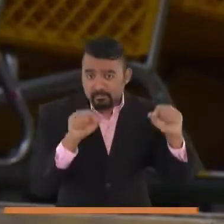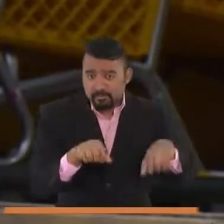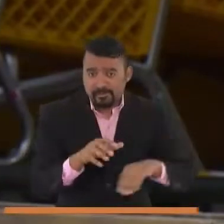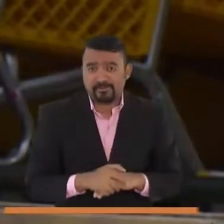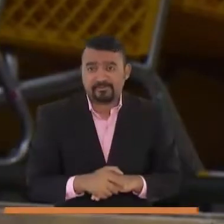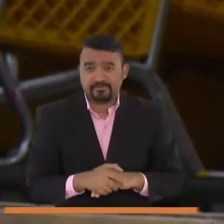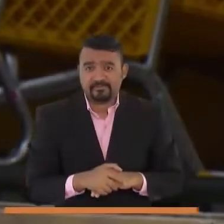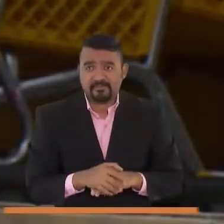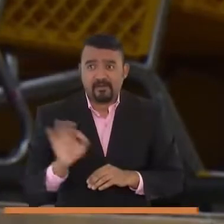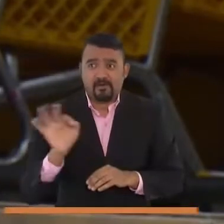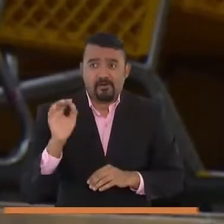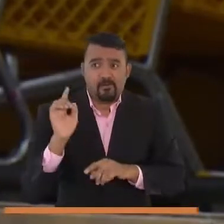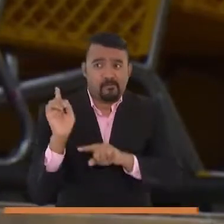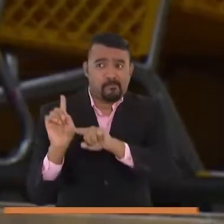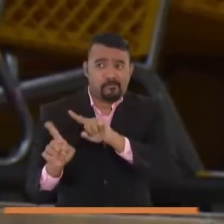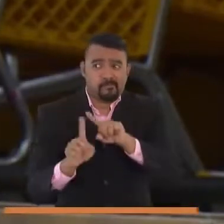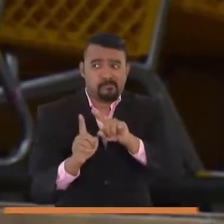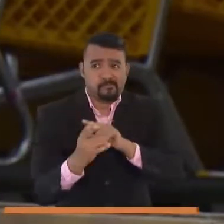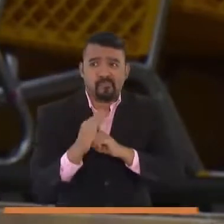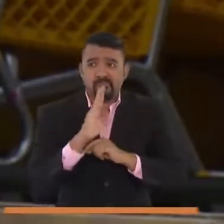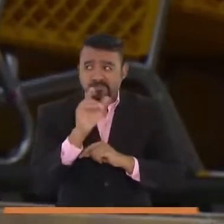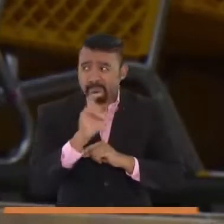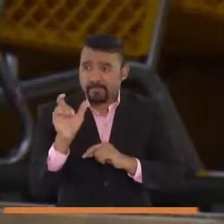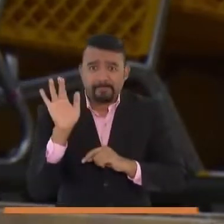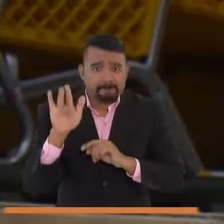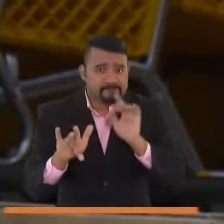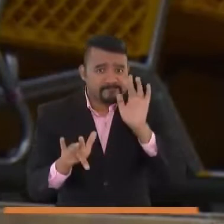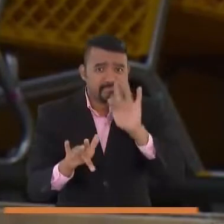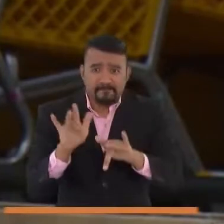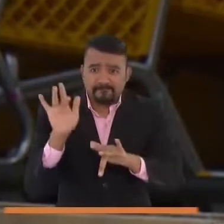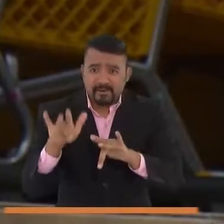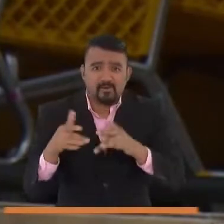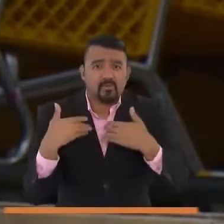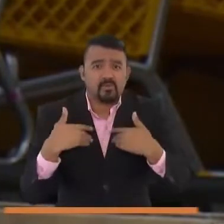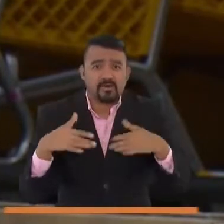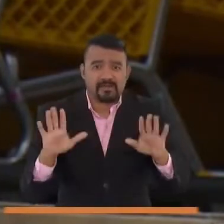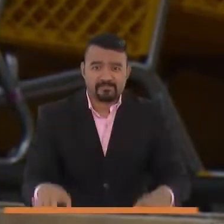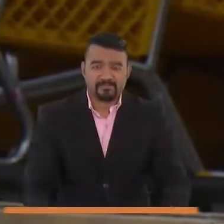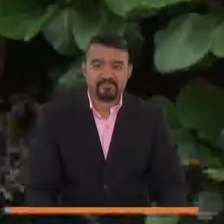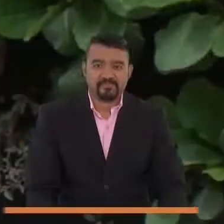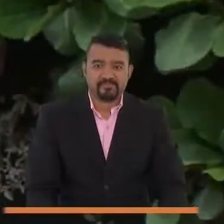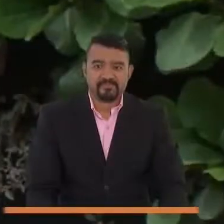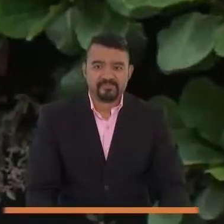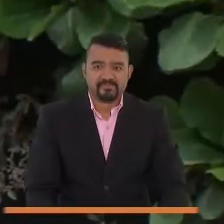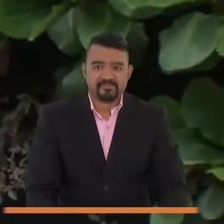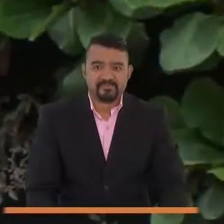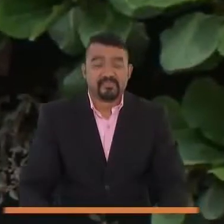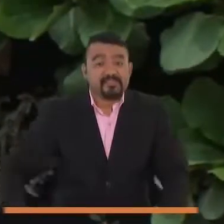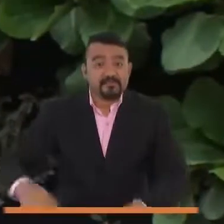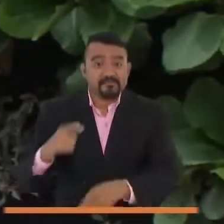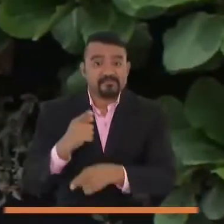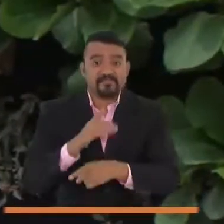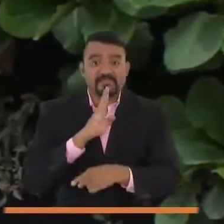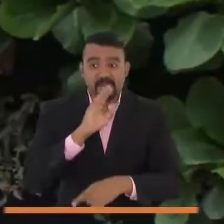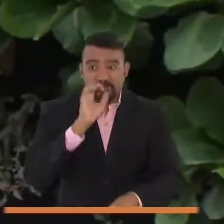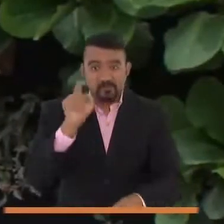un sitio referencial que es muy bienvenido para todos los envigadeños. Es un punto de encuentro, como lo dice el